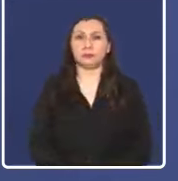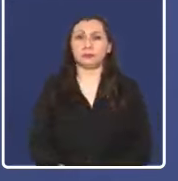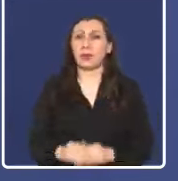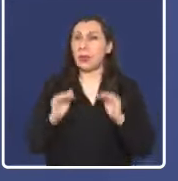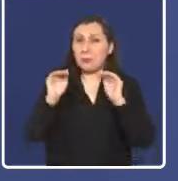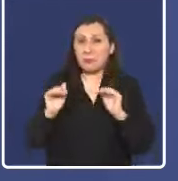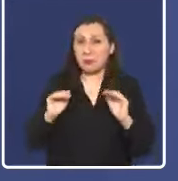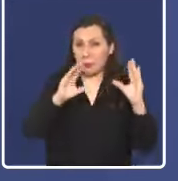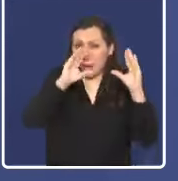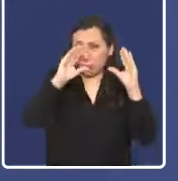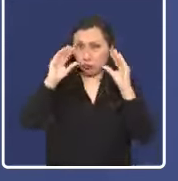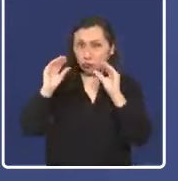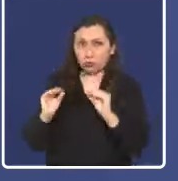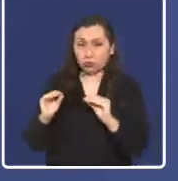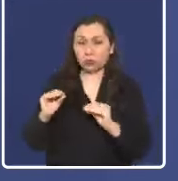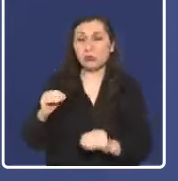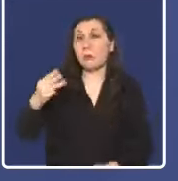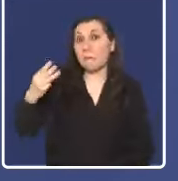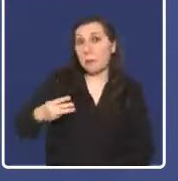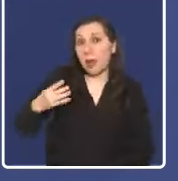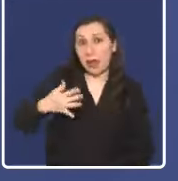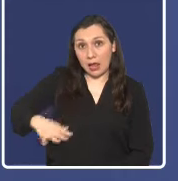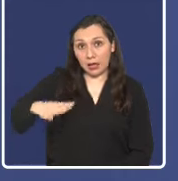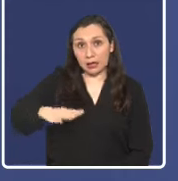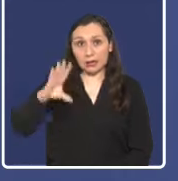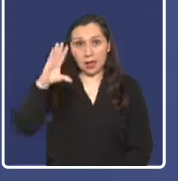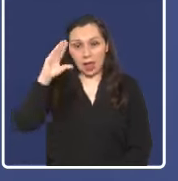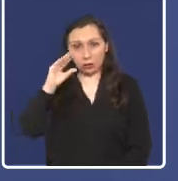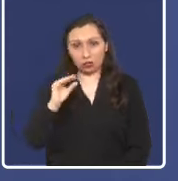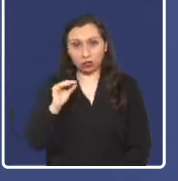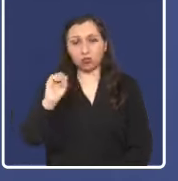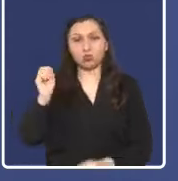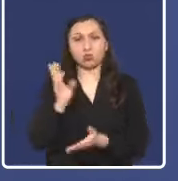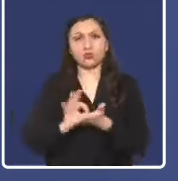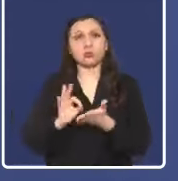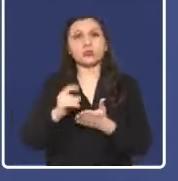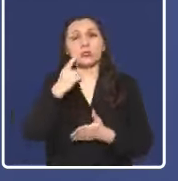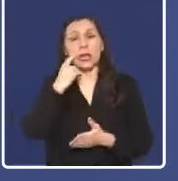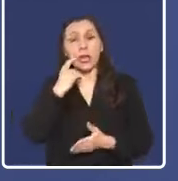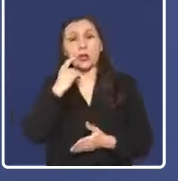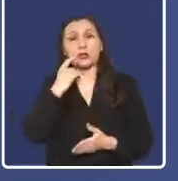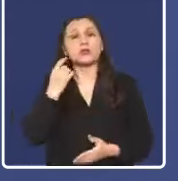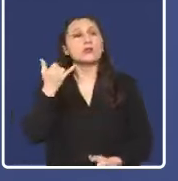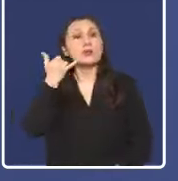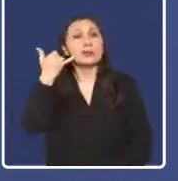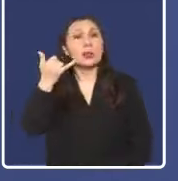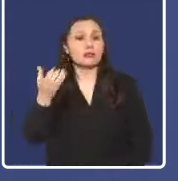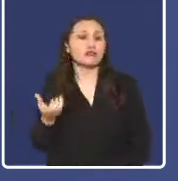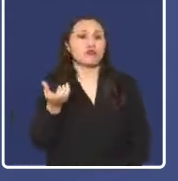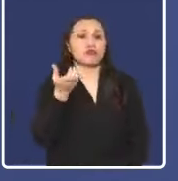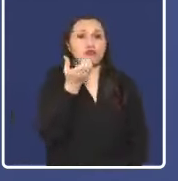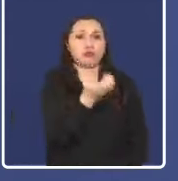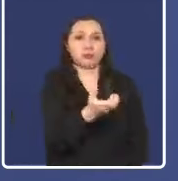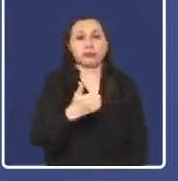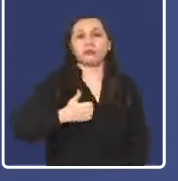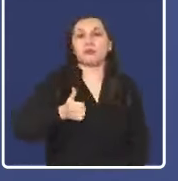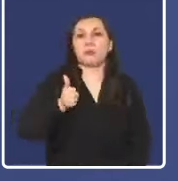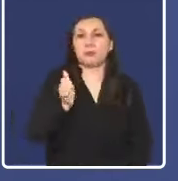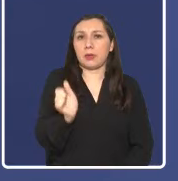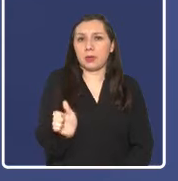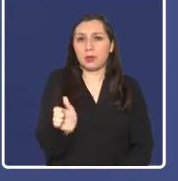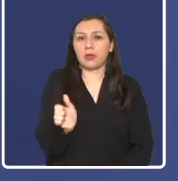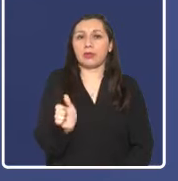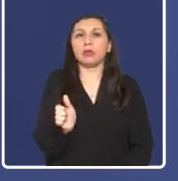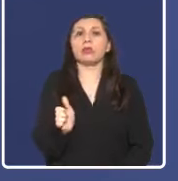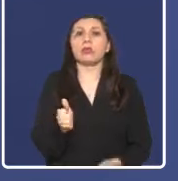Esa misma noche, martes en la noche, el subsecretario entrega su celular a la PDI